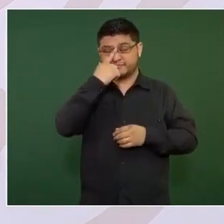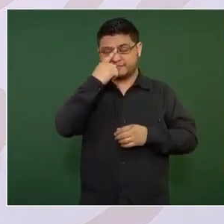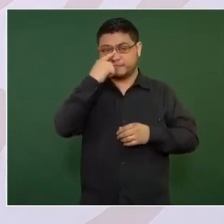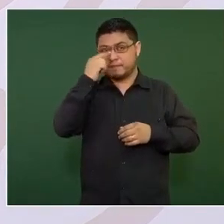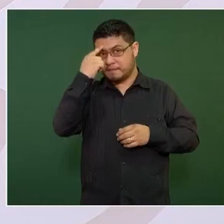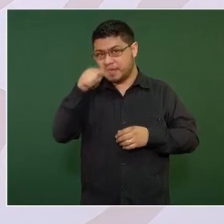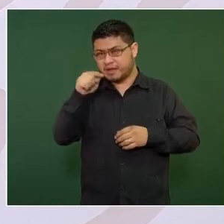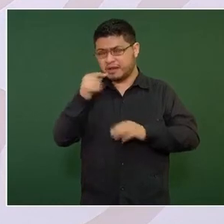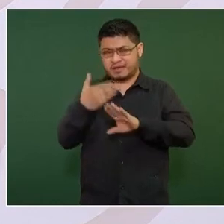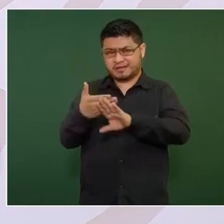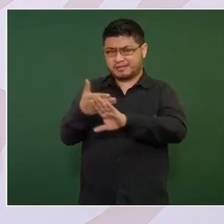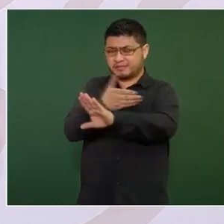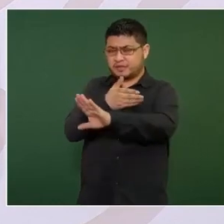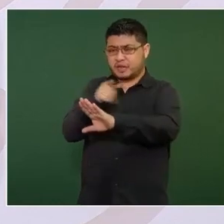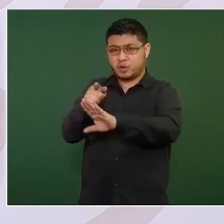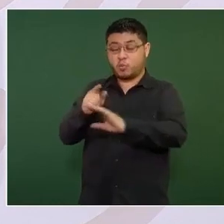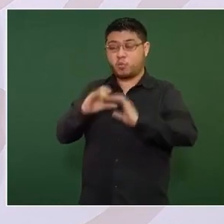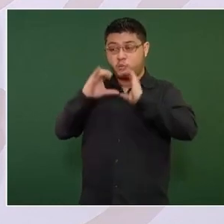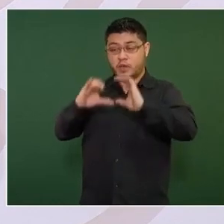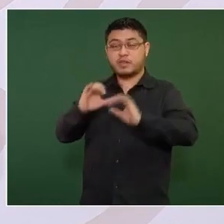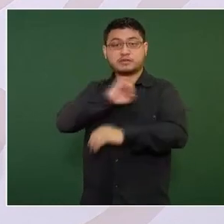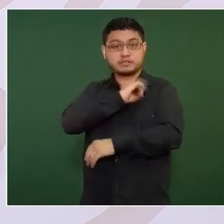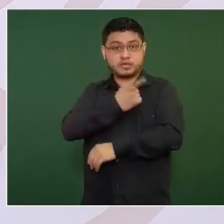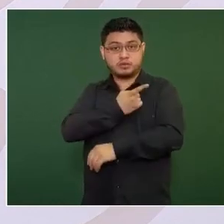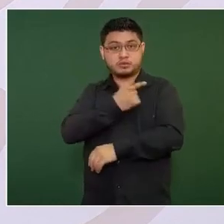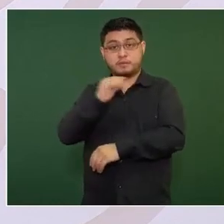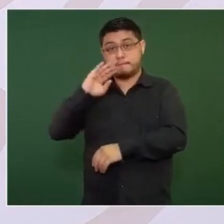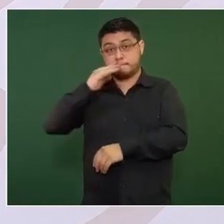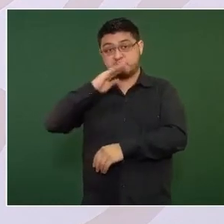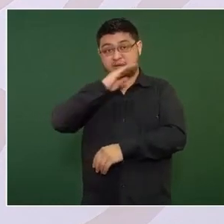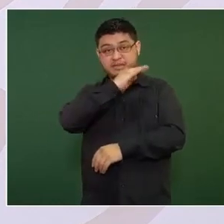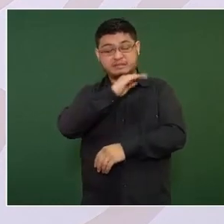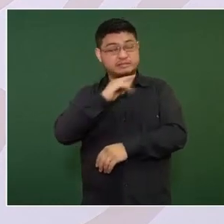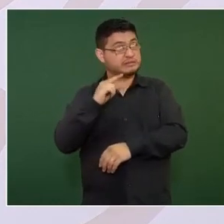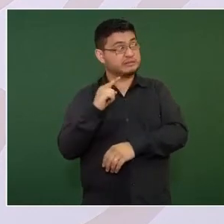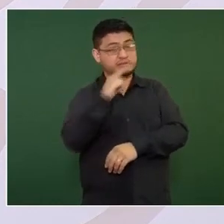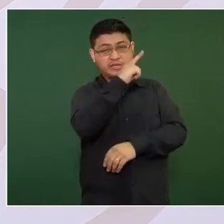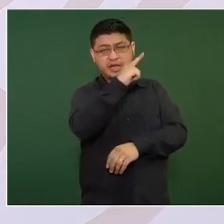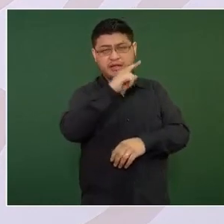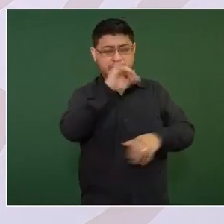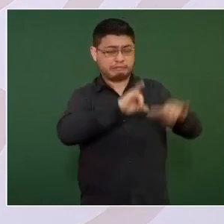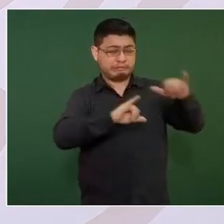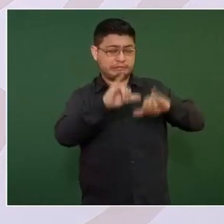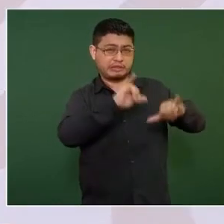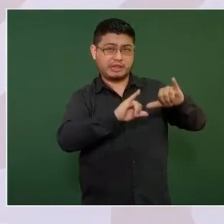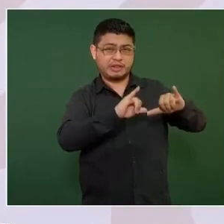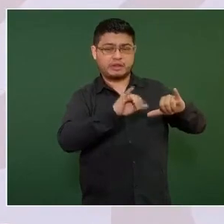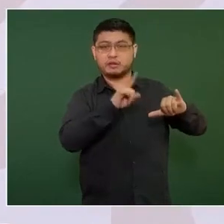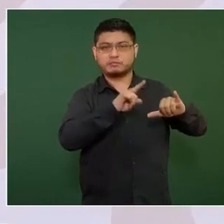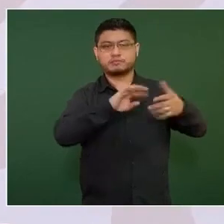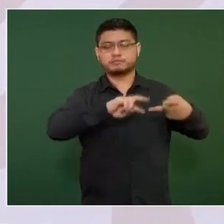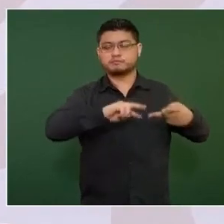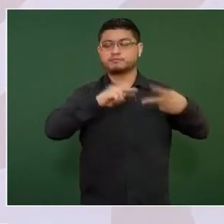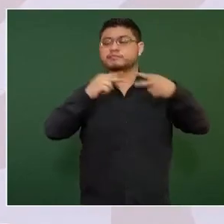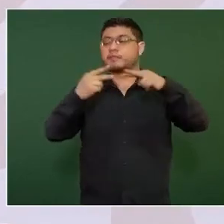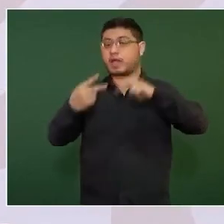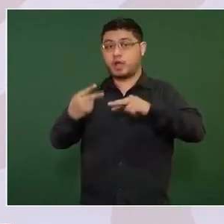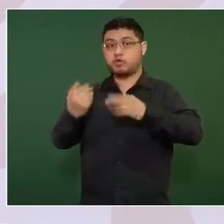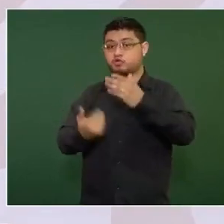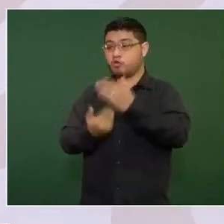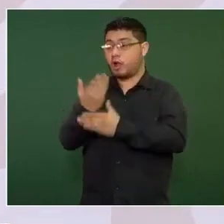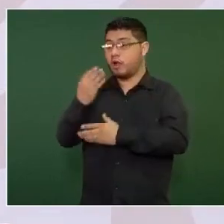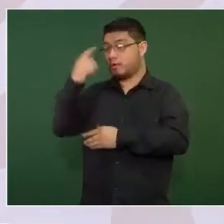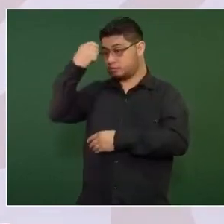puede ocasionar a la salud el maíz transgénico y desarrolla nuevas tecnologías